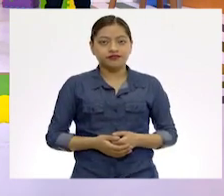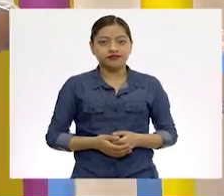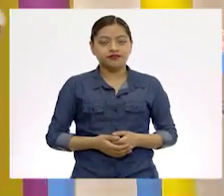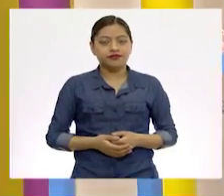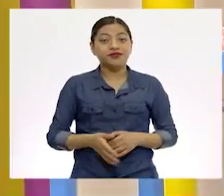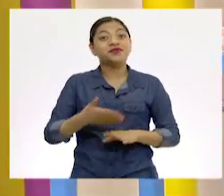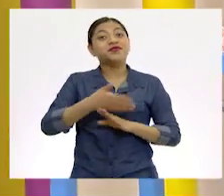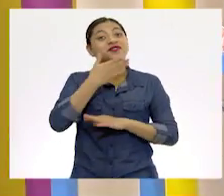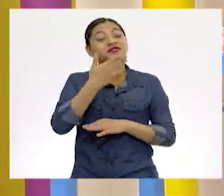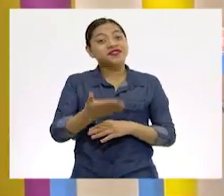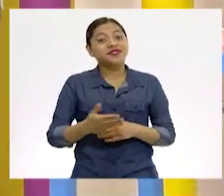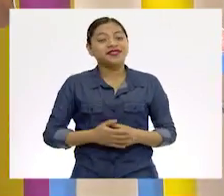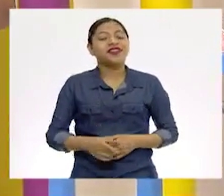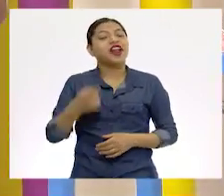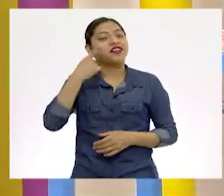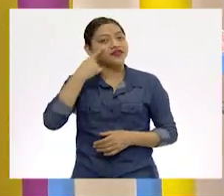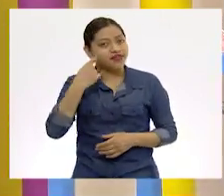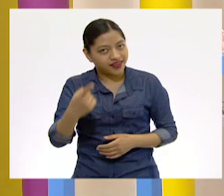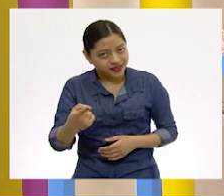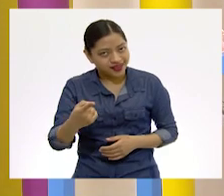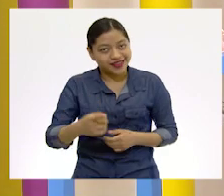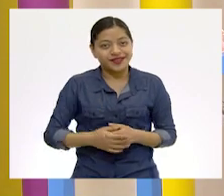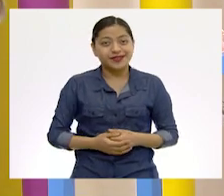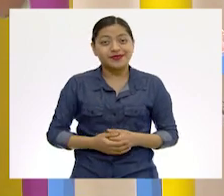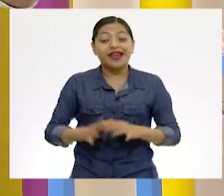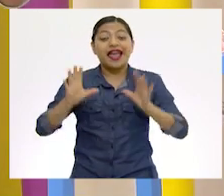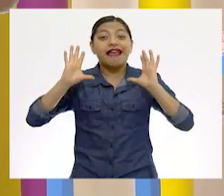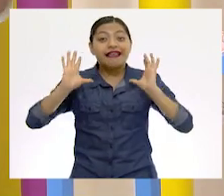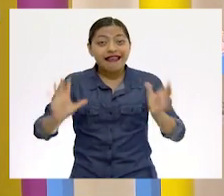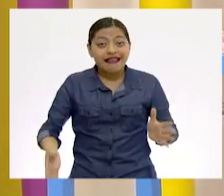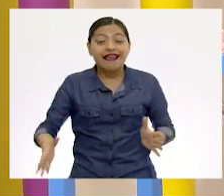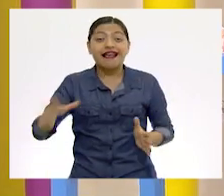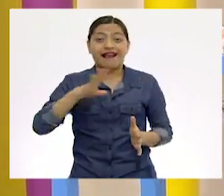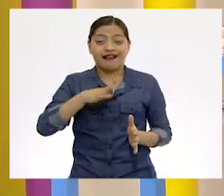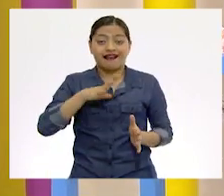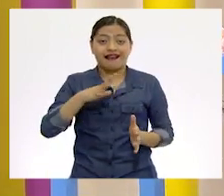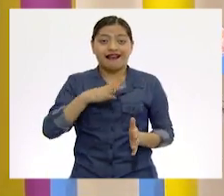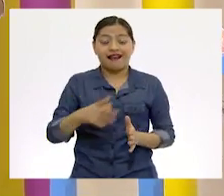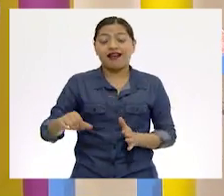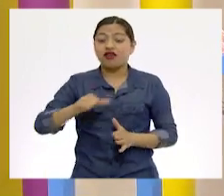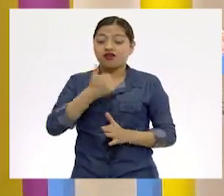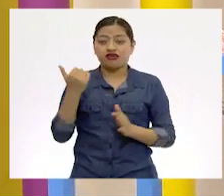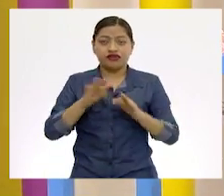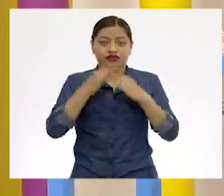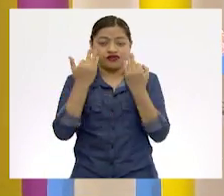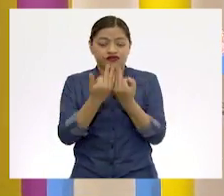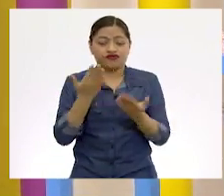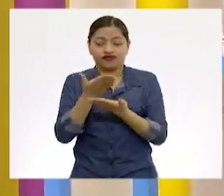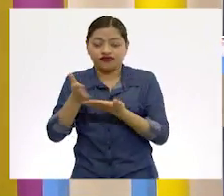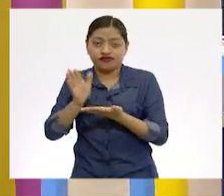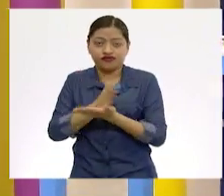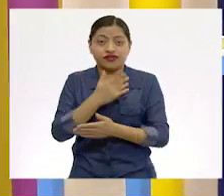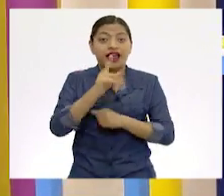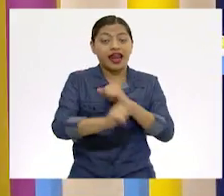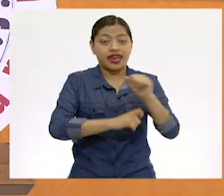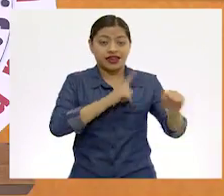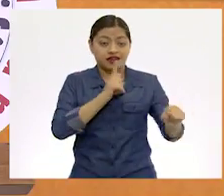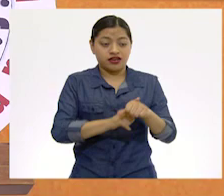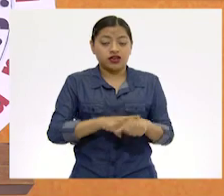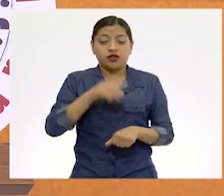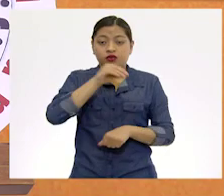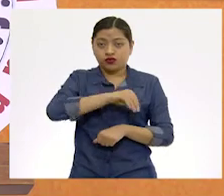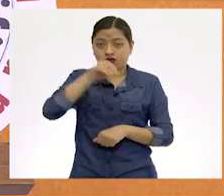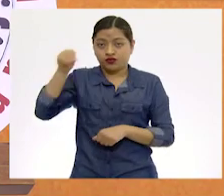Qué muy bien. Bonita clase. Fíjense bien, ya tenemos una nueva clasificación. Los animales por desplazamiento